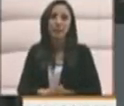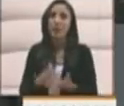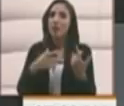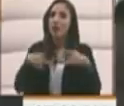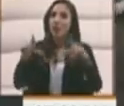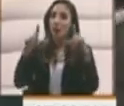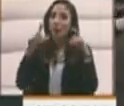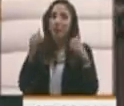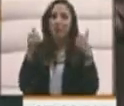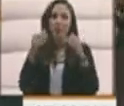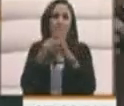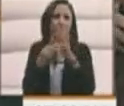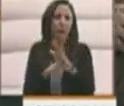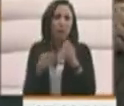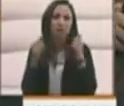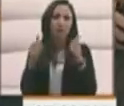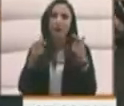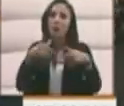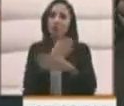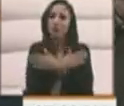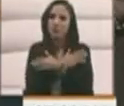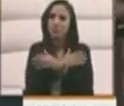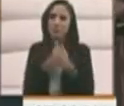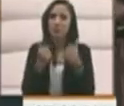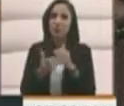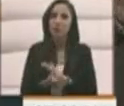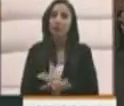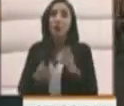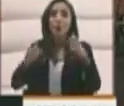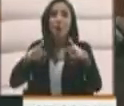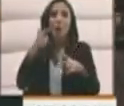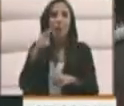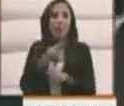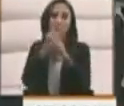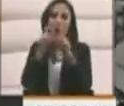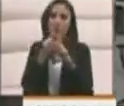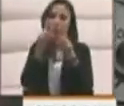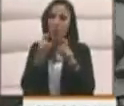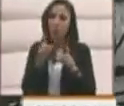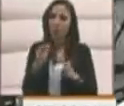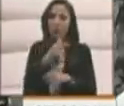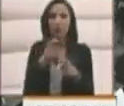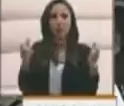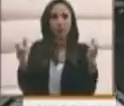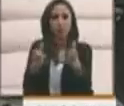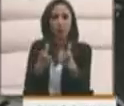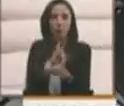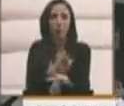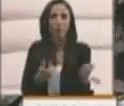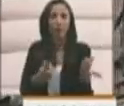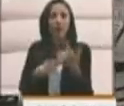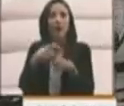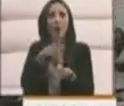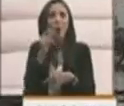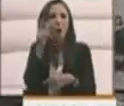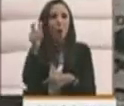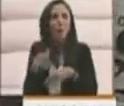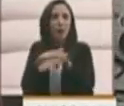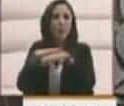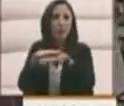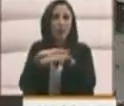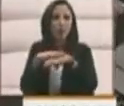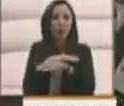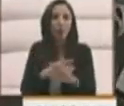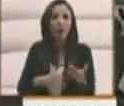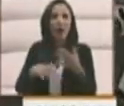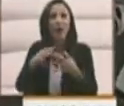Excelente programa. Miren, hoy hubo una rueda de prensa por parte del ministro del Poder Popular para Interior